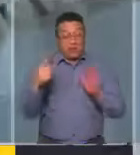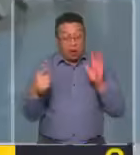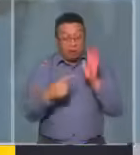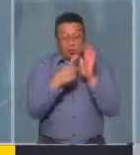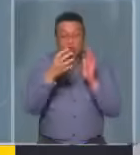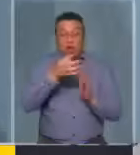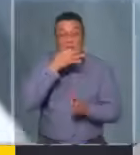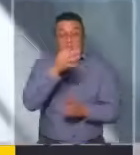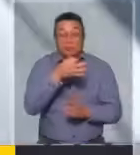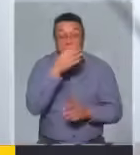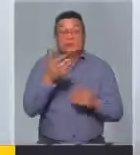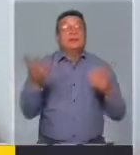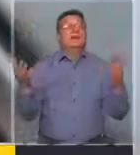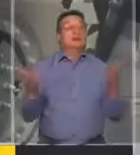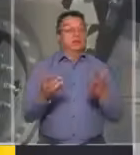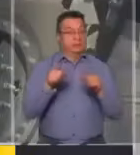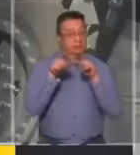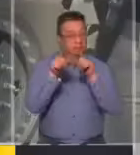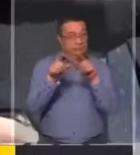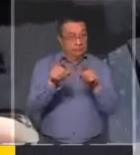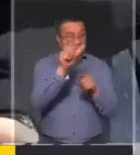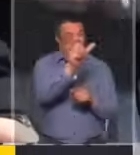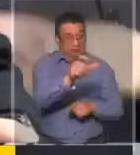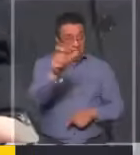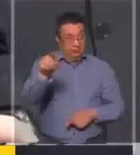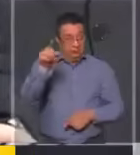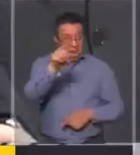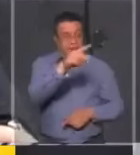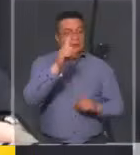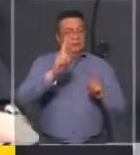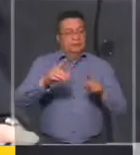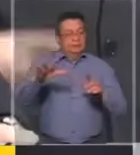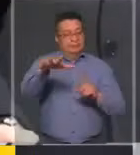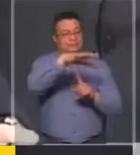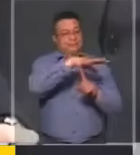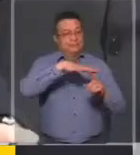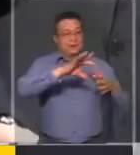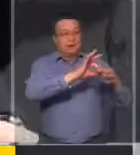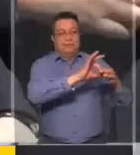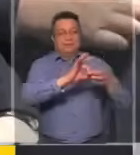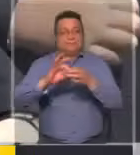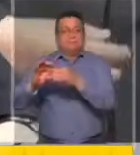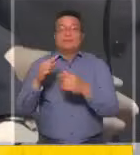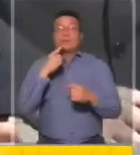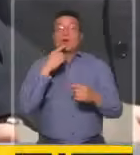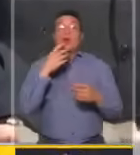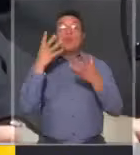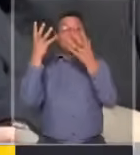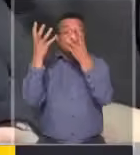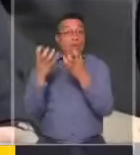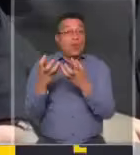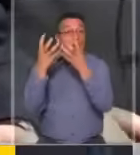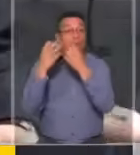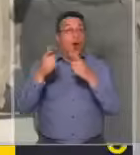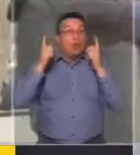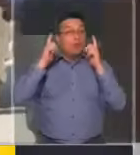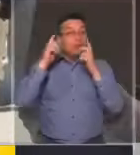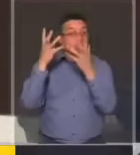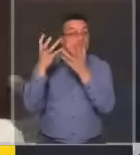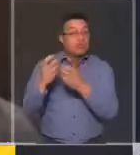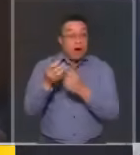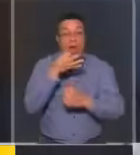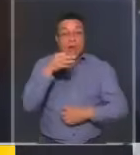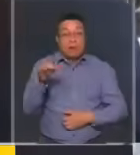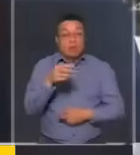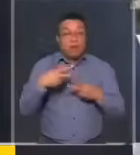que pertinentemente ellos tienen que darle contexto, y refiriéndose a los audios que se han viralizado específicamente por la